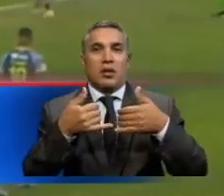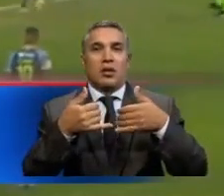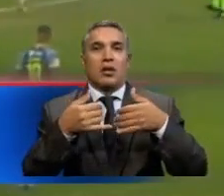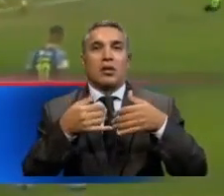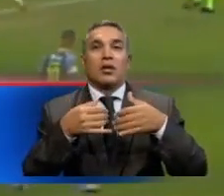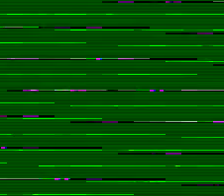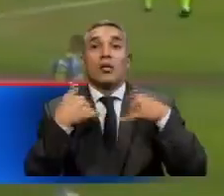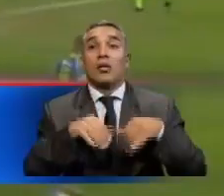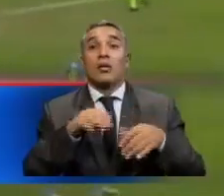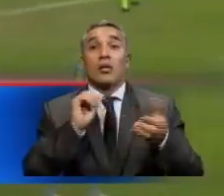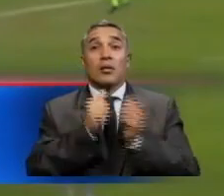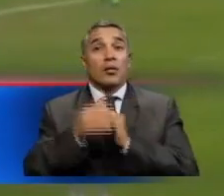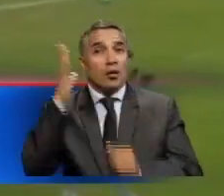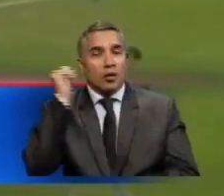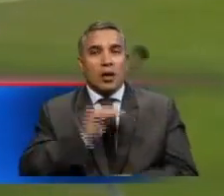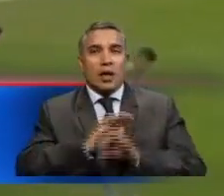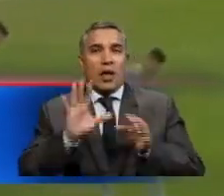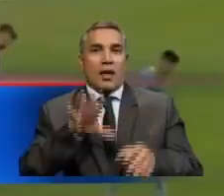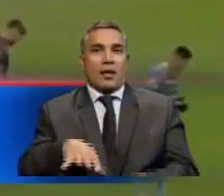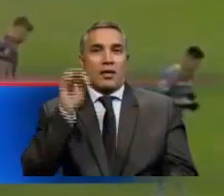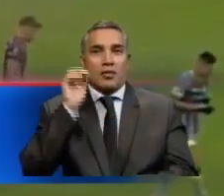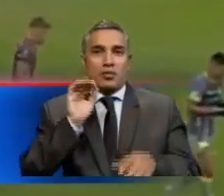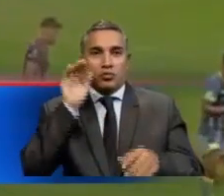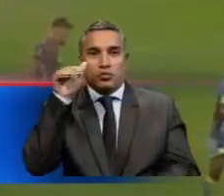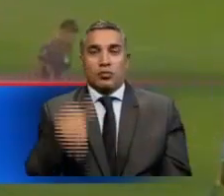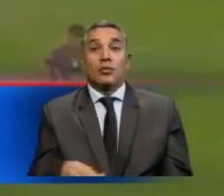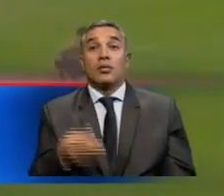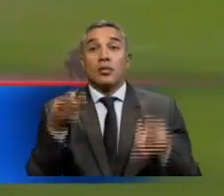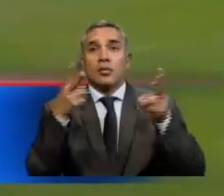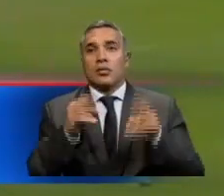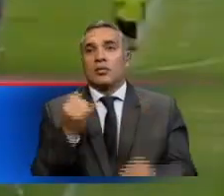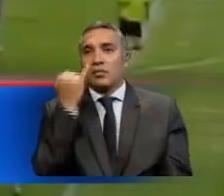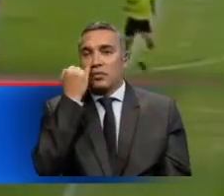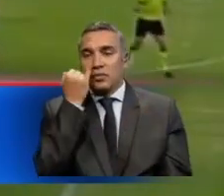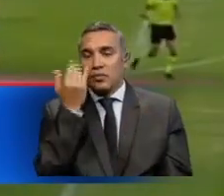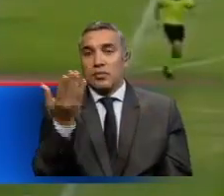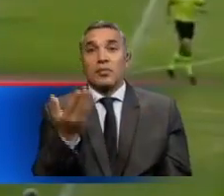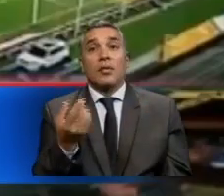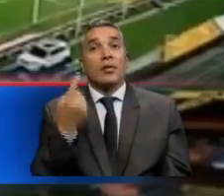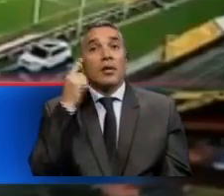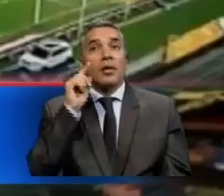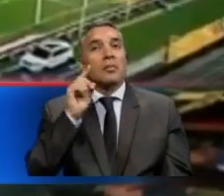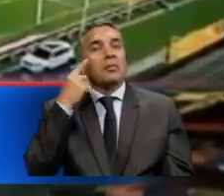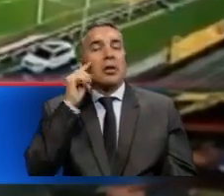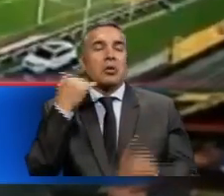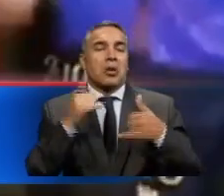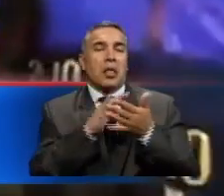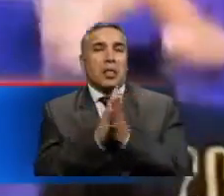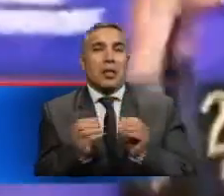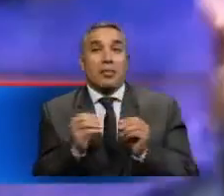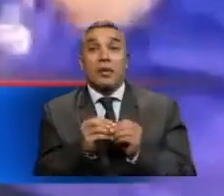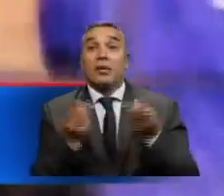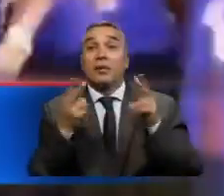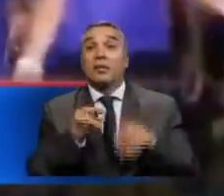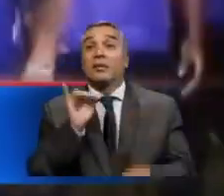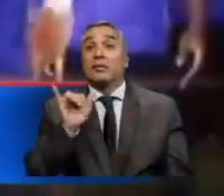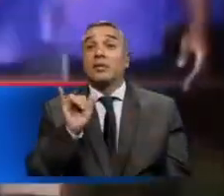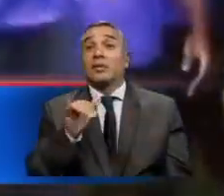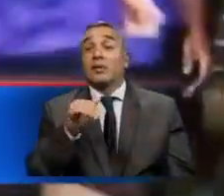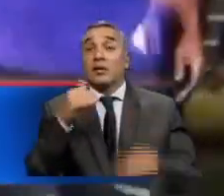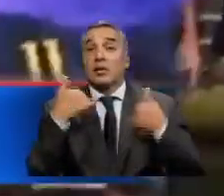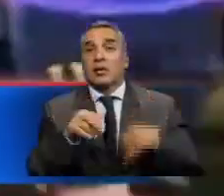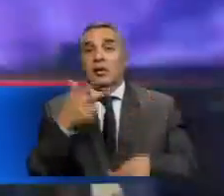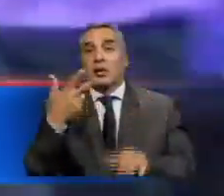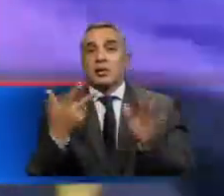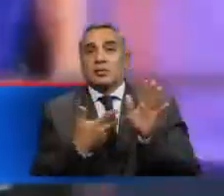de Deportivo Cuenca clasificado a la Sudamericana y mushuc runa que solo va por completar el calendario a ellos se extiende el sábado con juegos